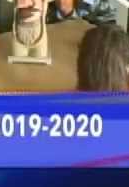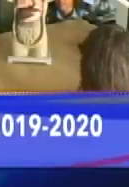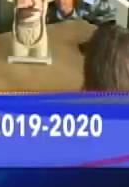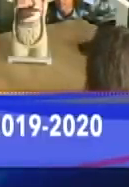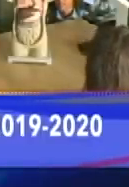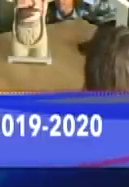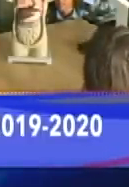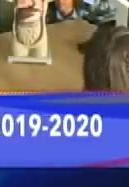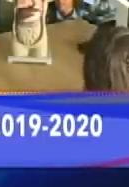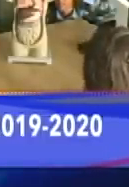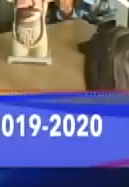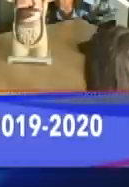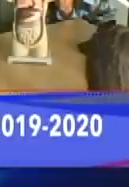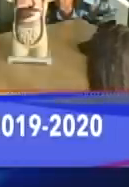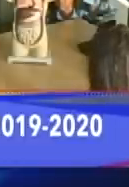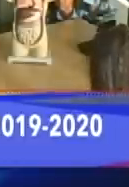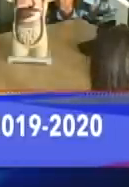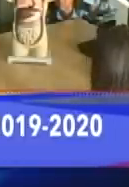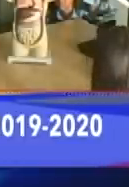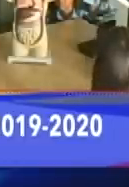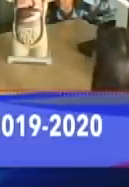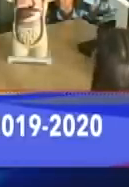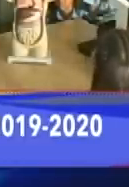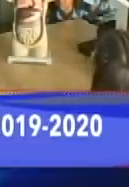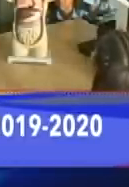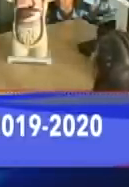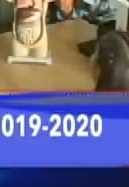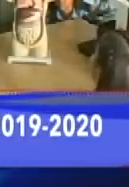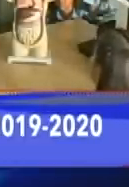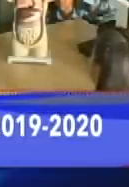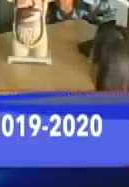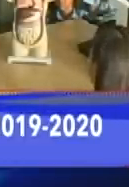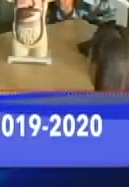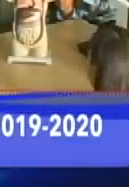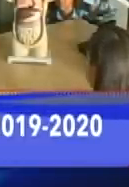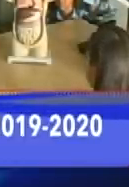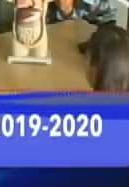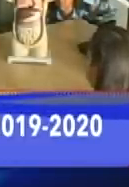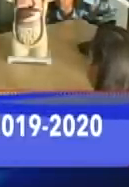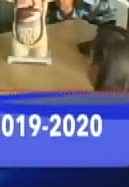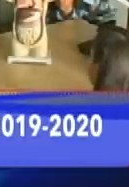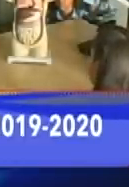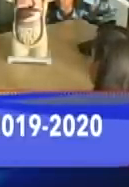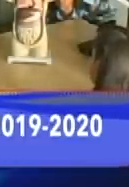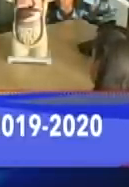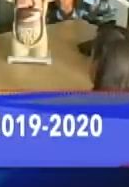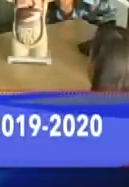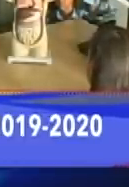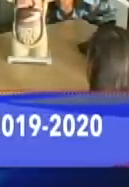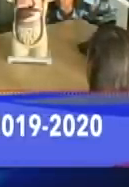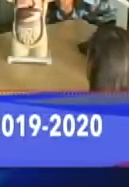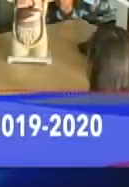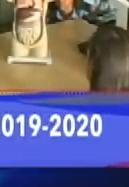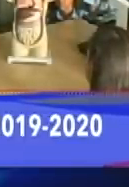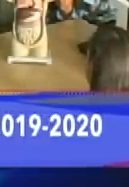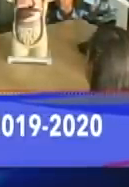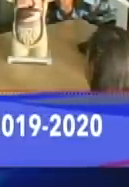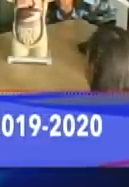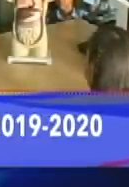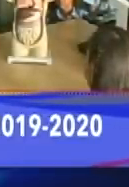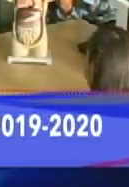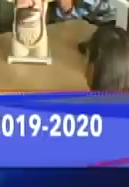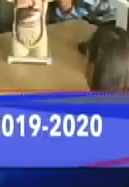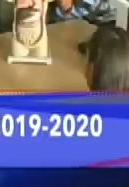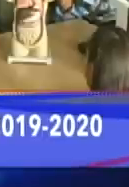zaraza ni bloqueo ni amenazas ni manipulaciones ni imperialismo